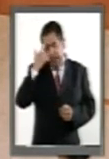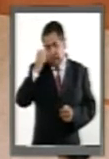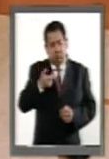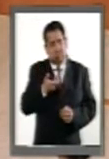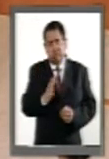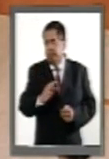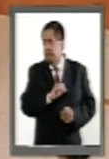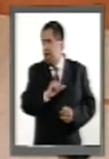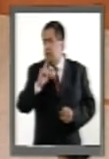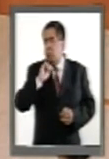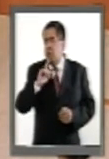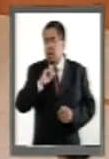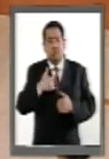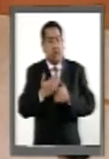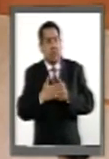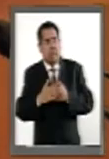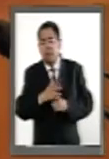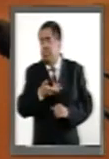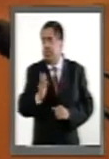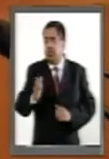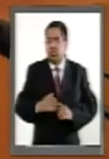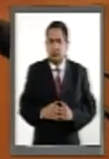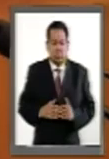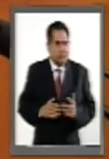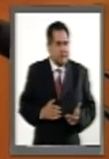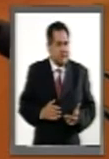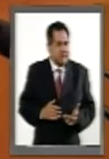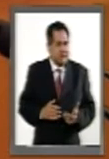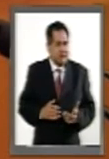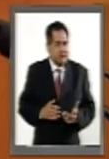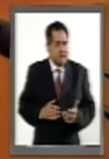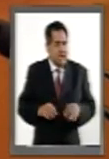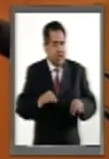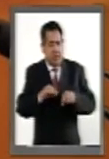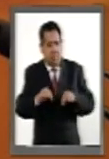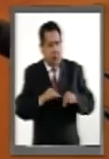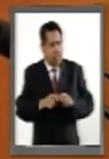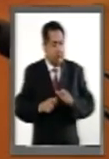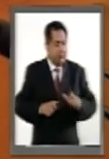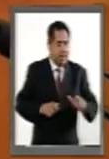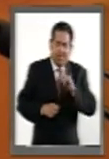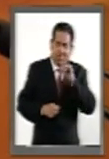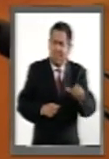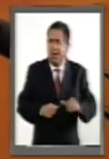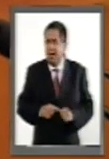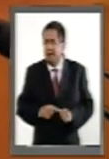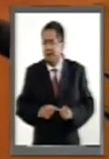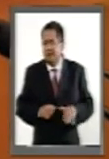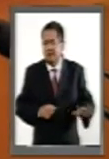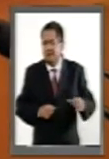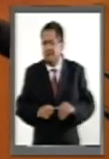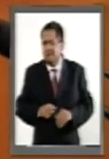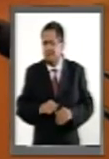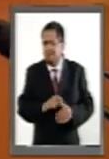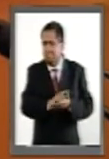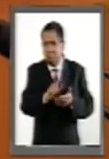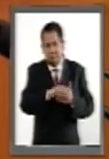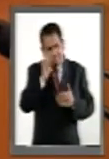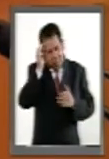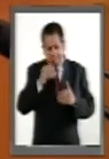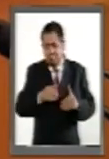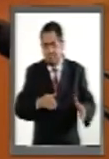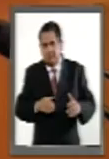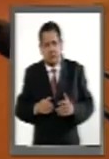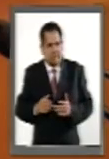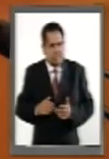injustificado de embarazo. El valor del trabajo no remunerado en las labores domésticas y de cuidados